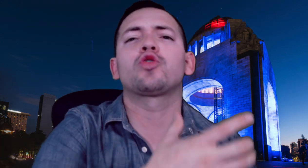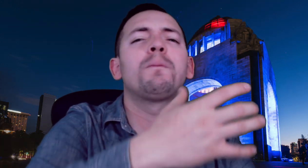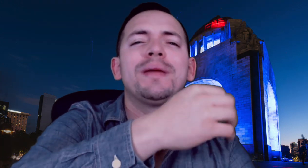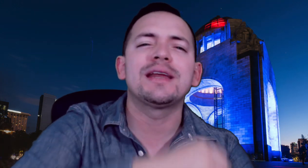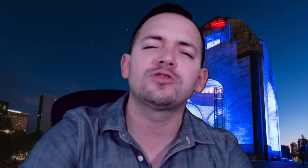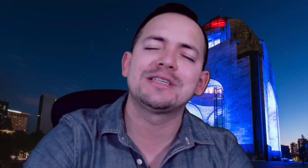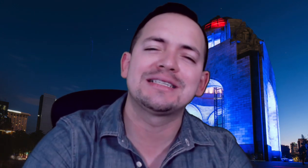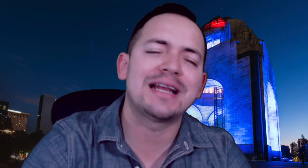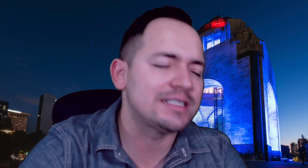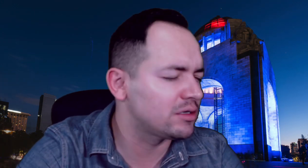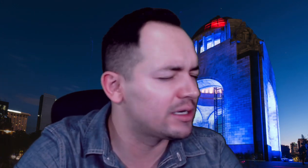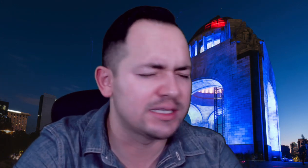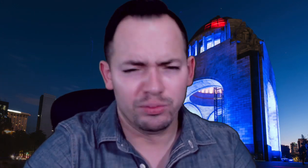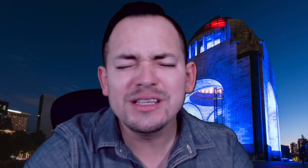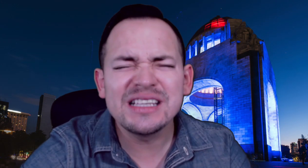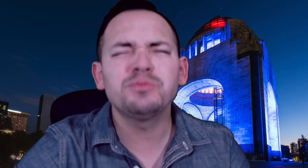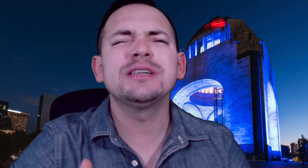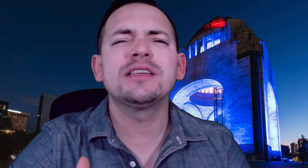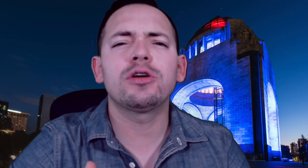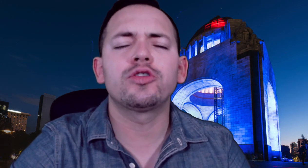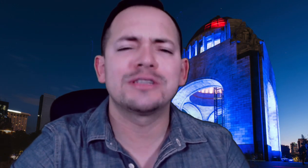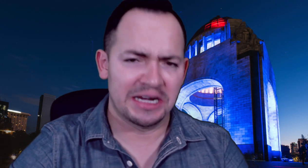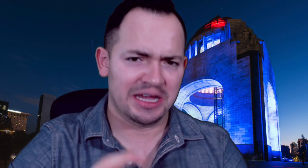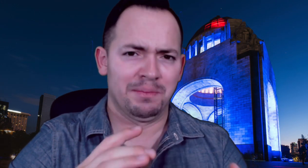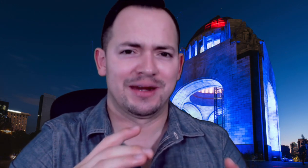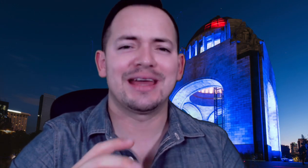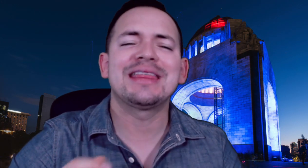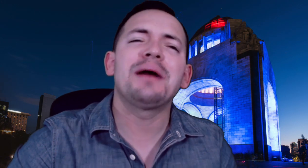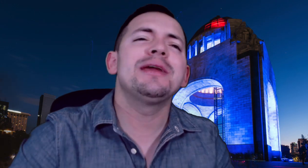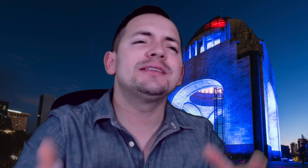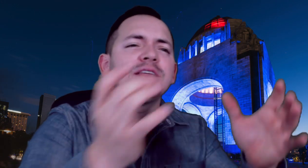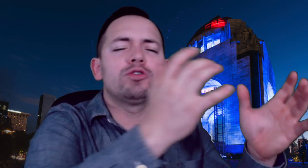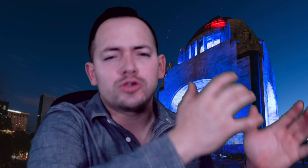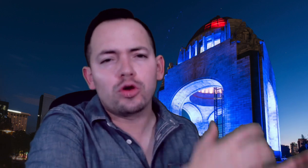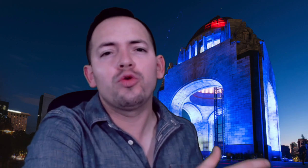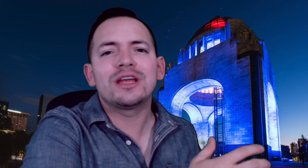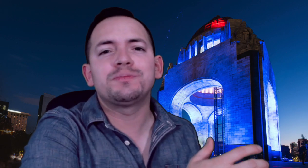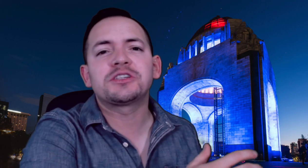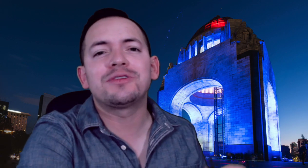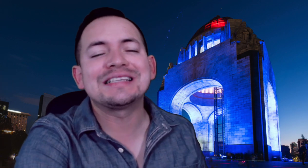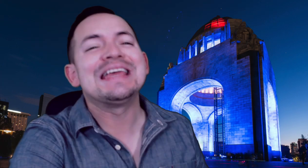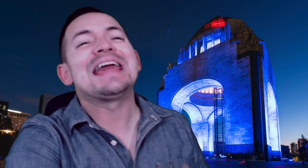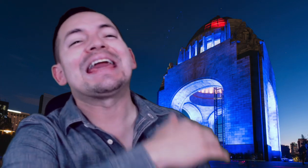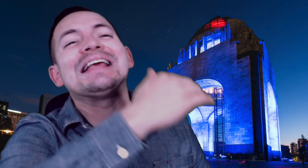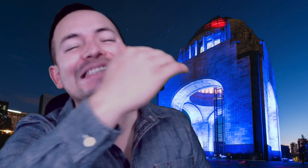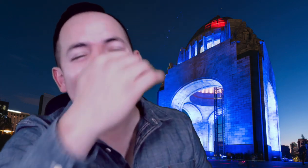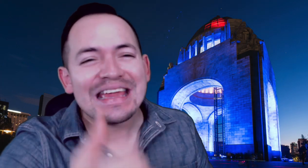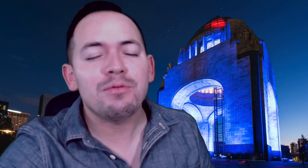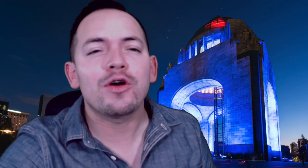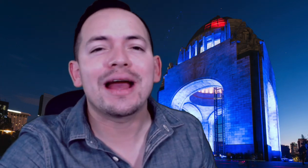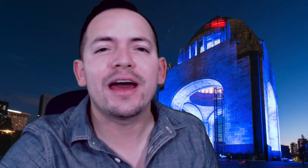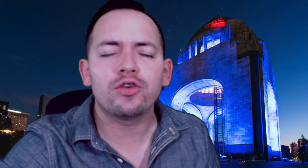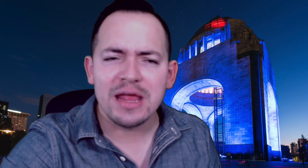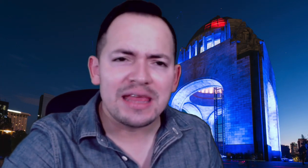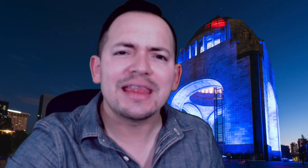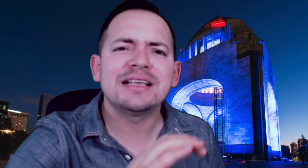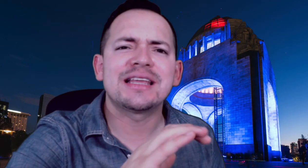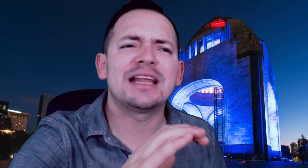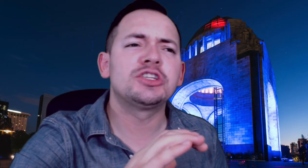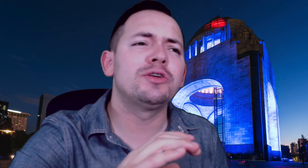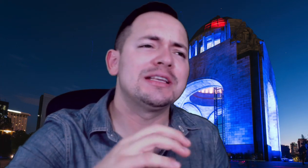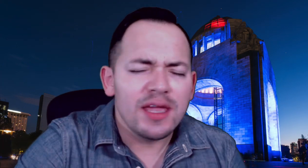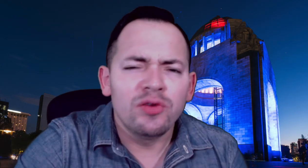a irrumpir a sus instalaciones? Pues después se dio a conocer que en verdad habían sido solo unas personas que se equivocaron